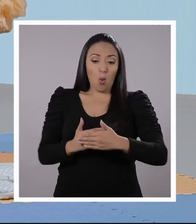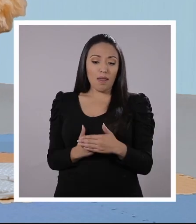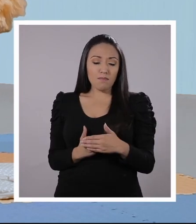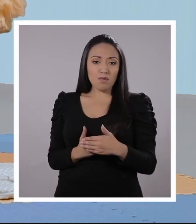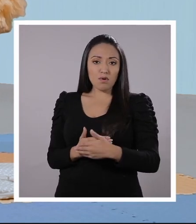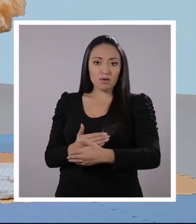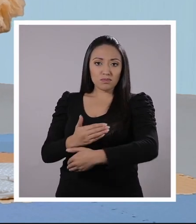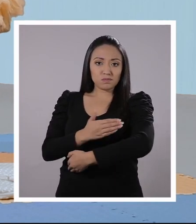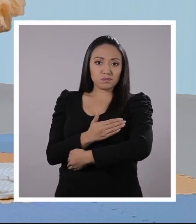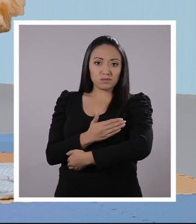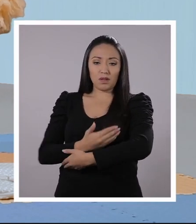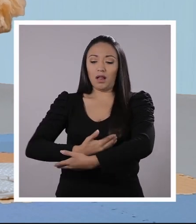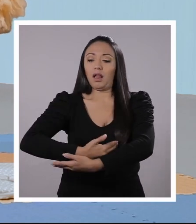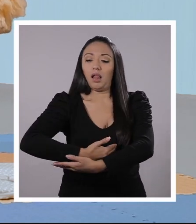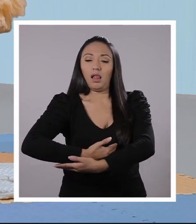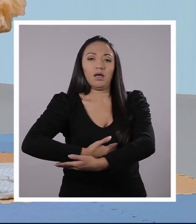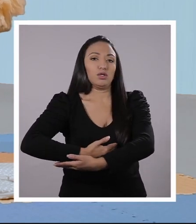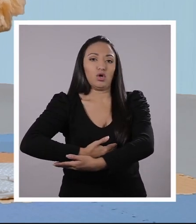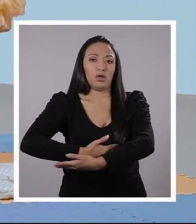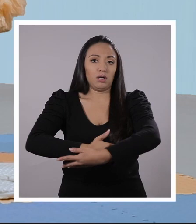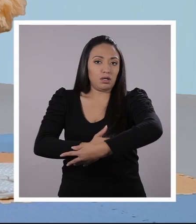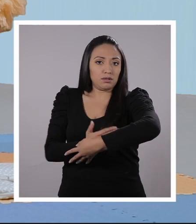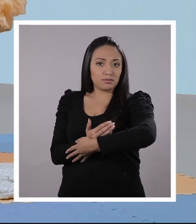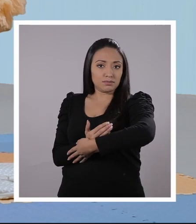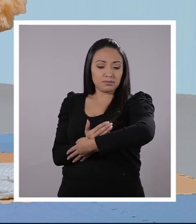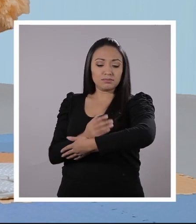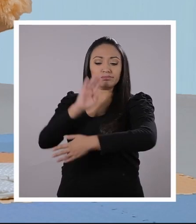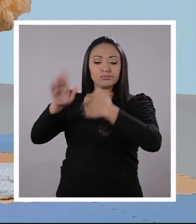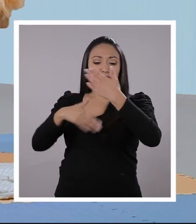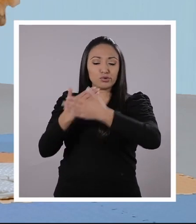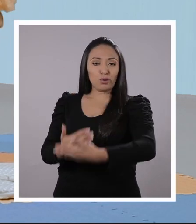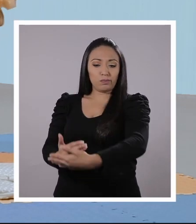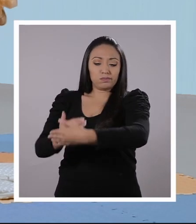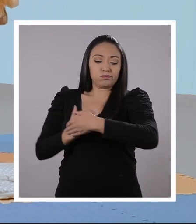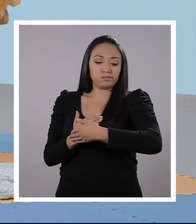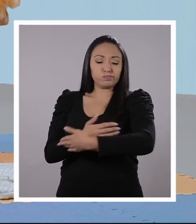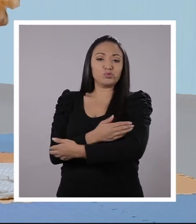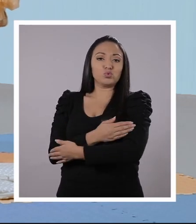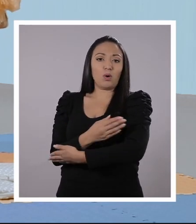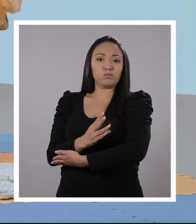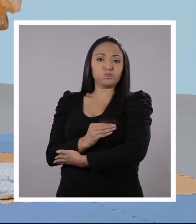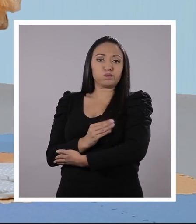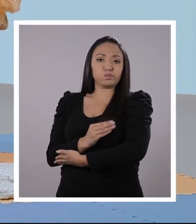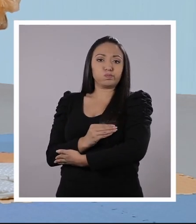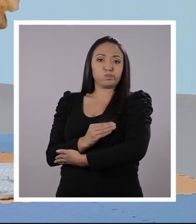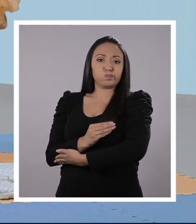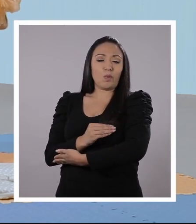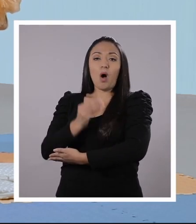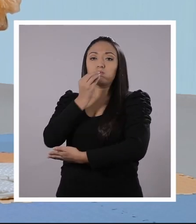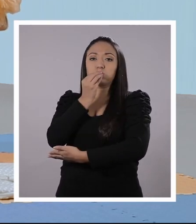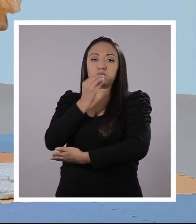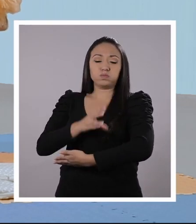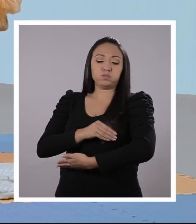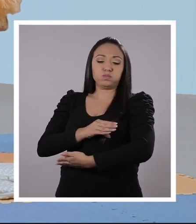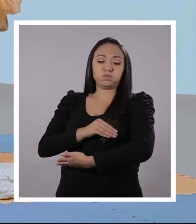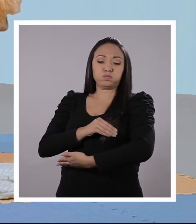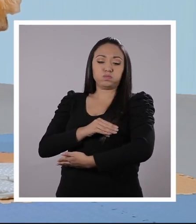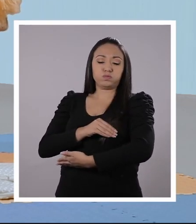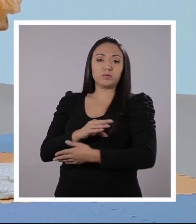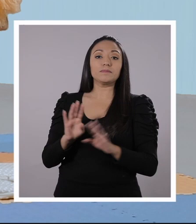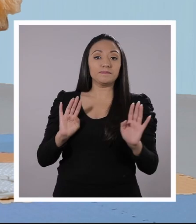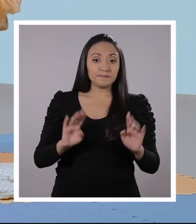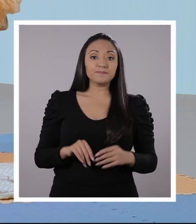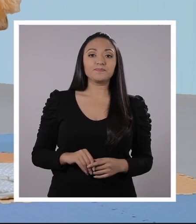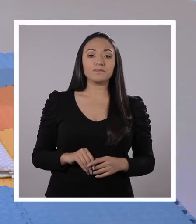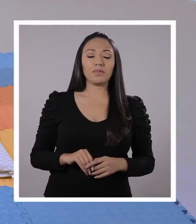todo el cuerpito hacia ti. Que no haya esto, el cuerpo para acá, sino todo, para que no les haga daño la lactancia y no